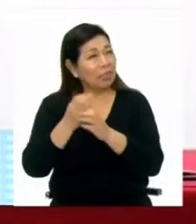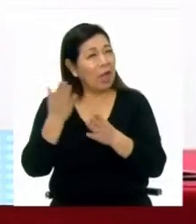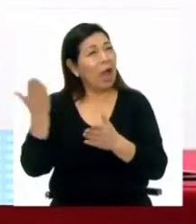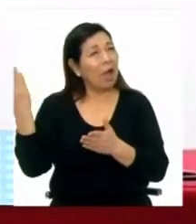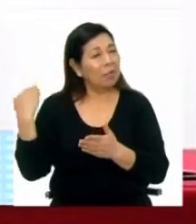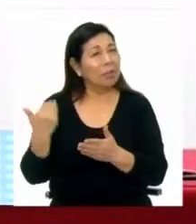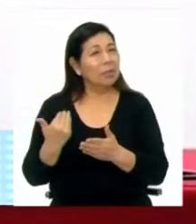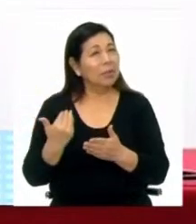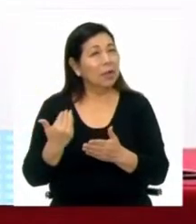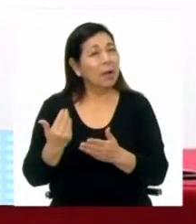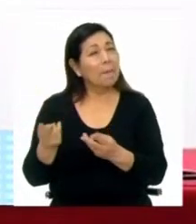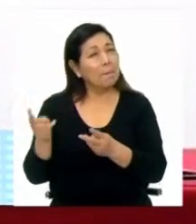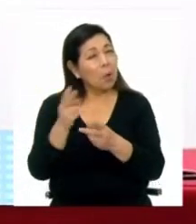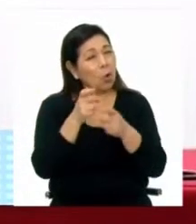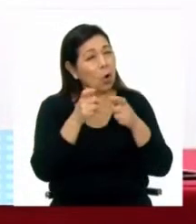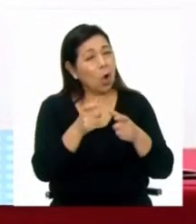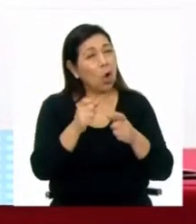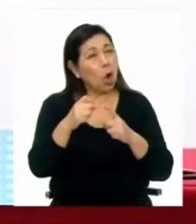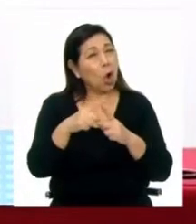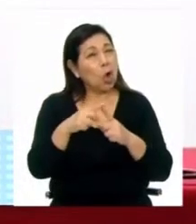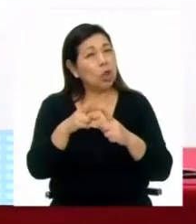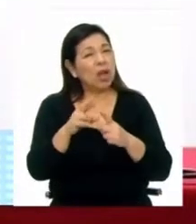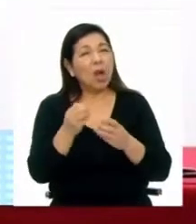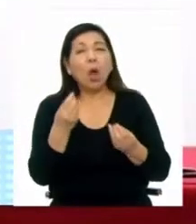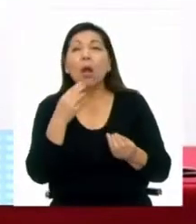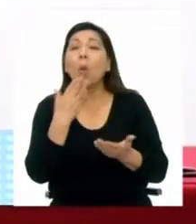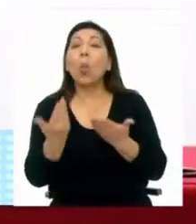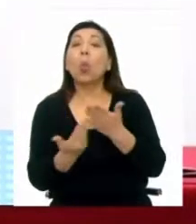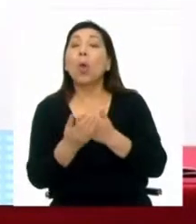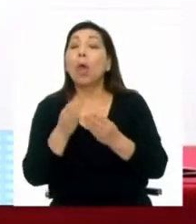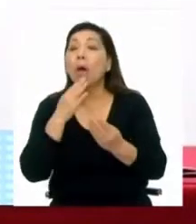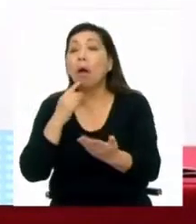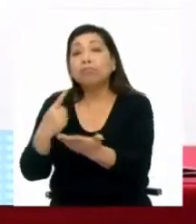anteriores una visita del Contralor General de la República planteando